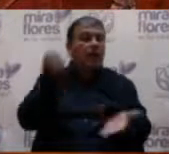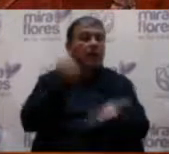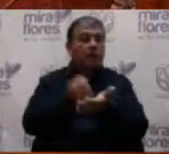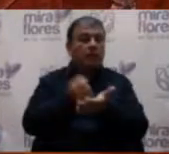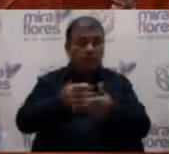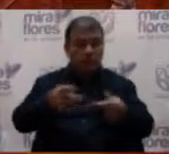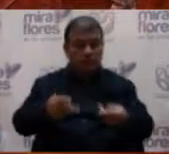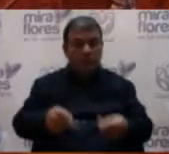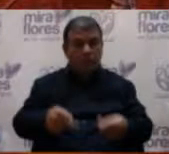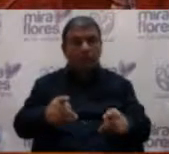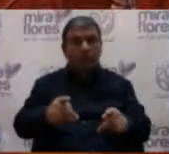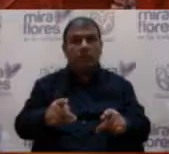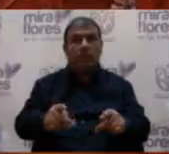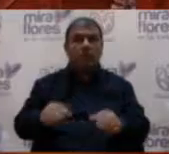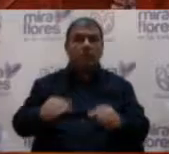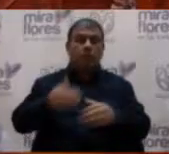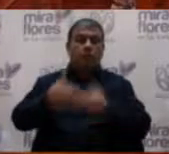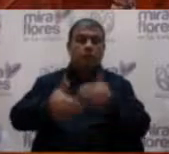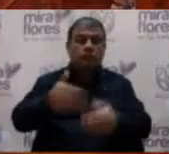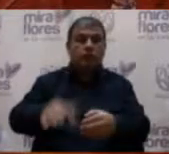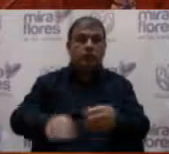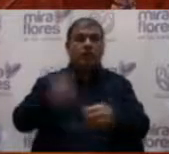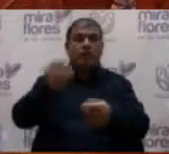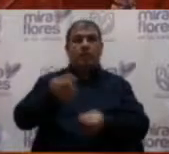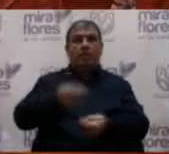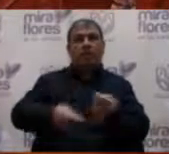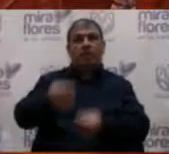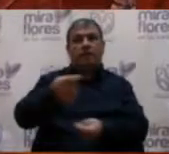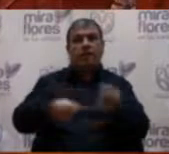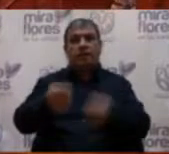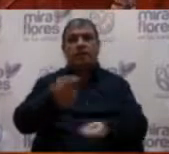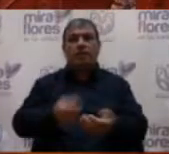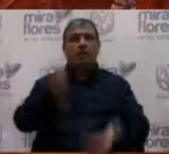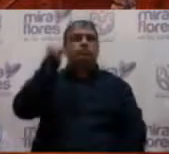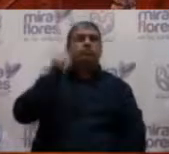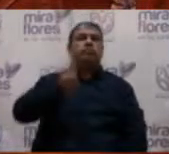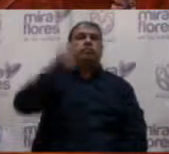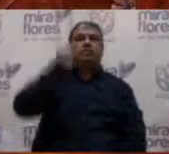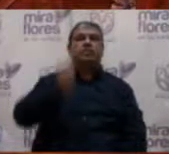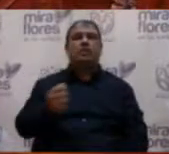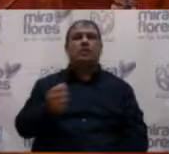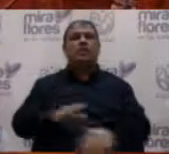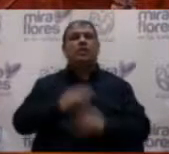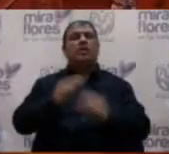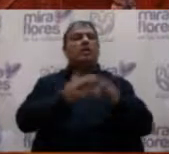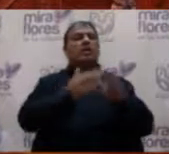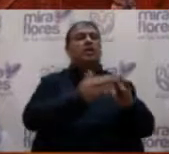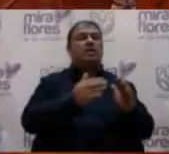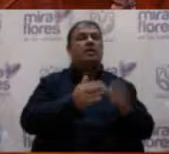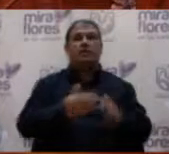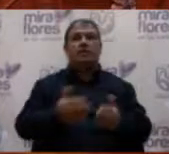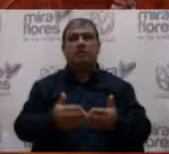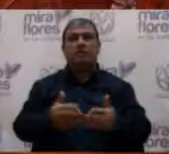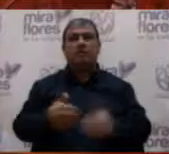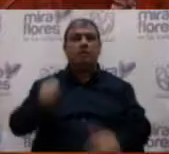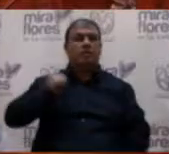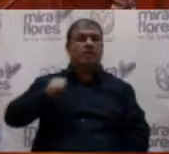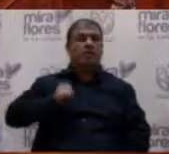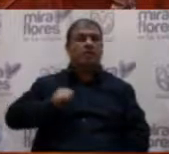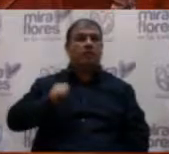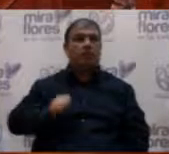y autorizó el proceso de selección para la venta mediante subasta pública del inmueble de propiedad de la Municipalidad de